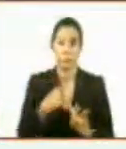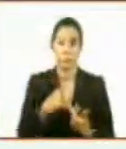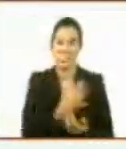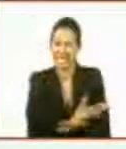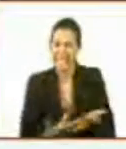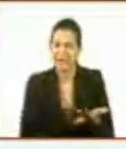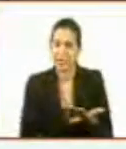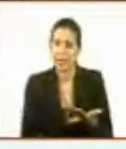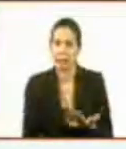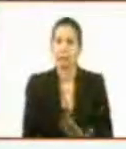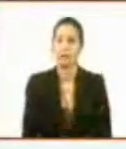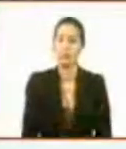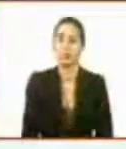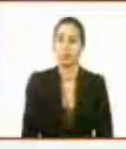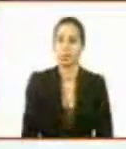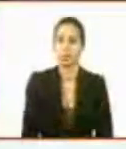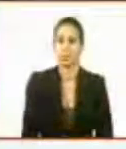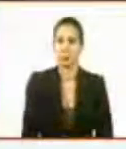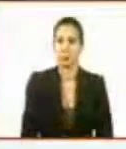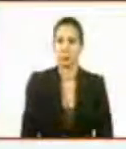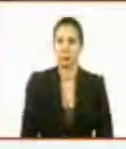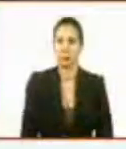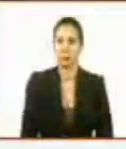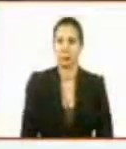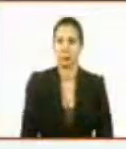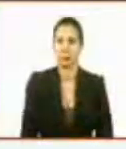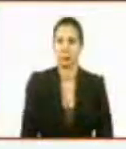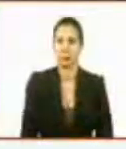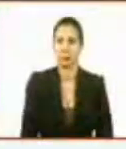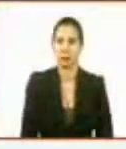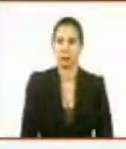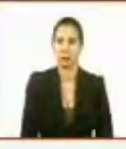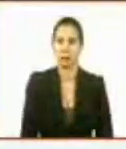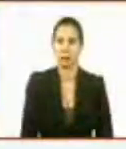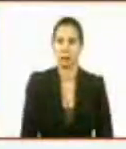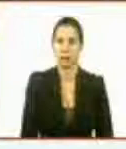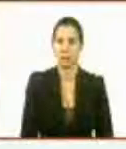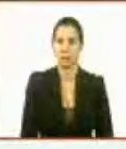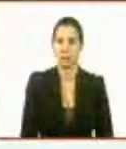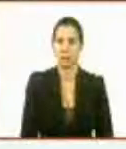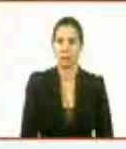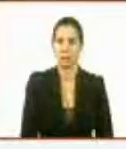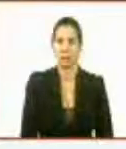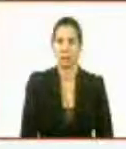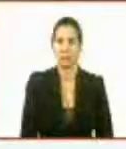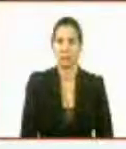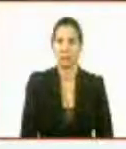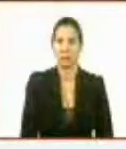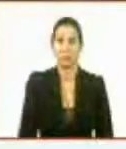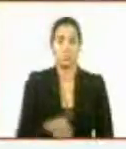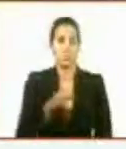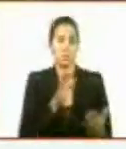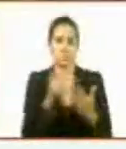fuego y lágrimas. Las cámaras están allá, presidente. Sí, está bien. Ahora yo te miro los ojos a ti, yo no miro la cámara, perdona, porque estoy hablando contigo,